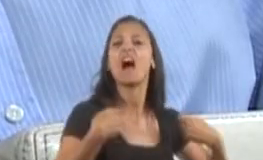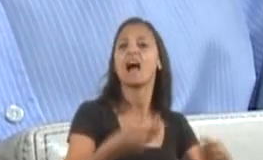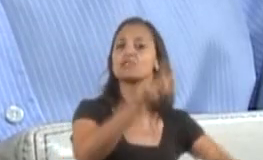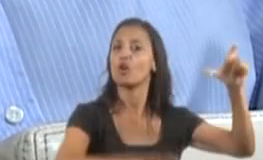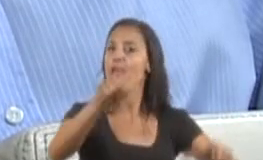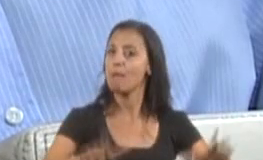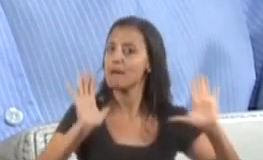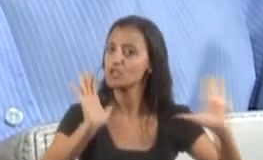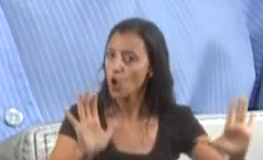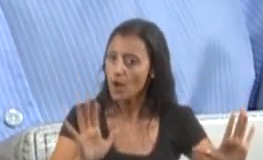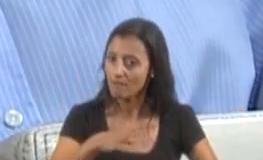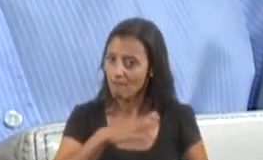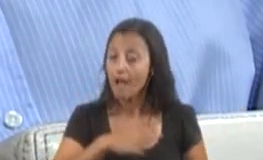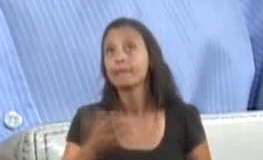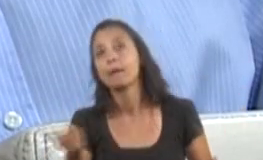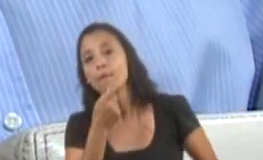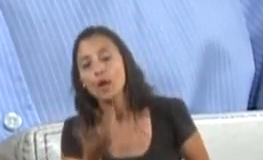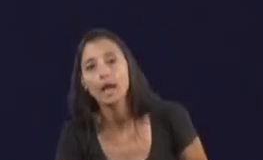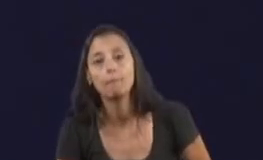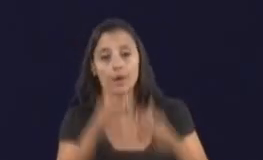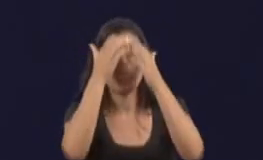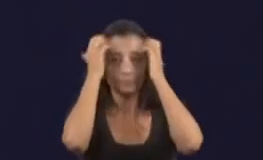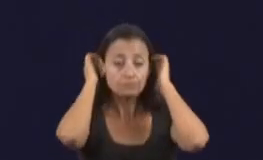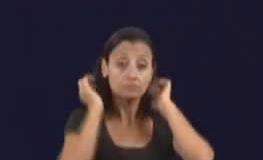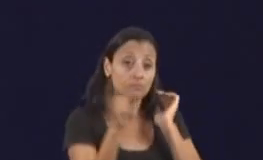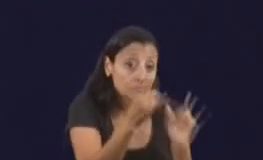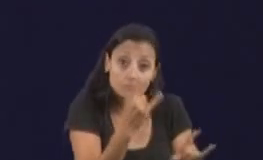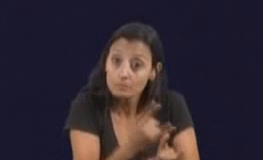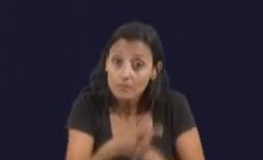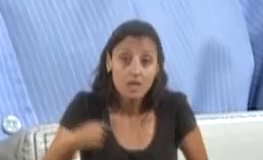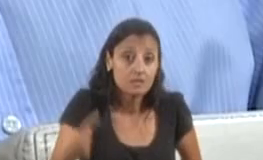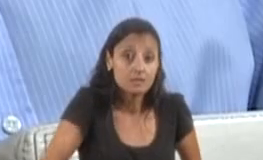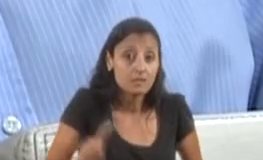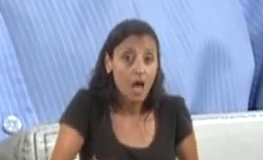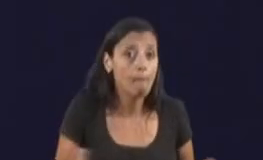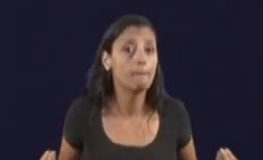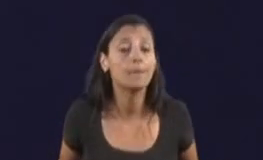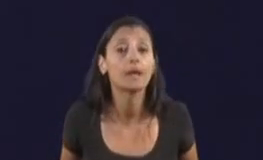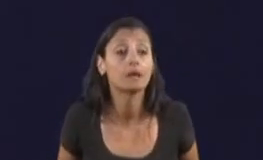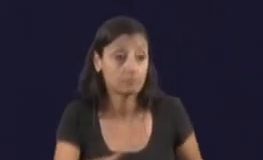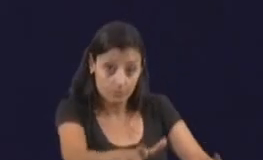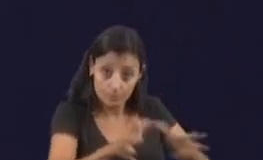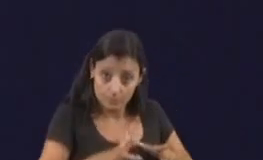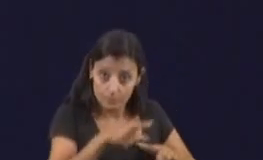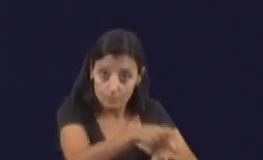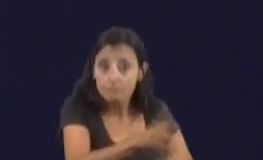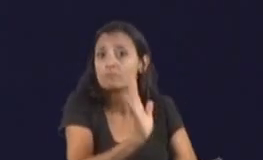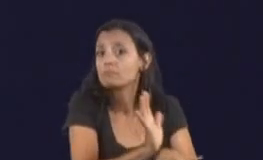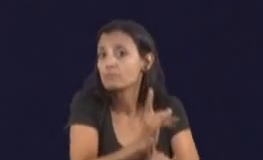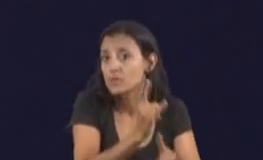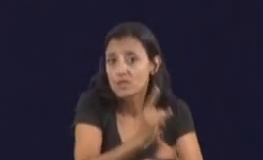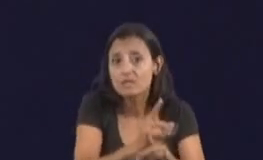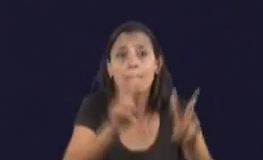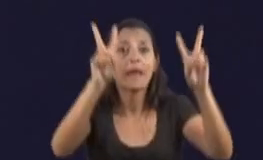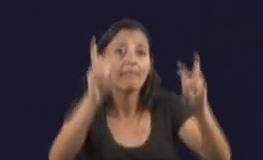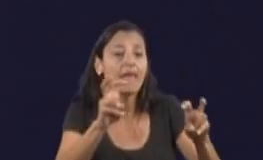bueno, algunos lo aducen a las fiestas. Eso pasa siempre. ¿Qué cosa? Lo que me está sugiriendo del tema